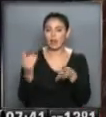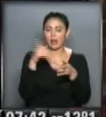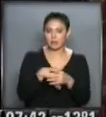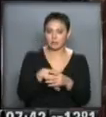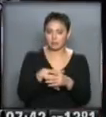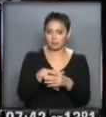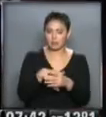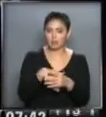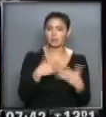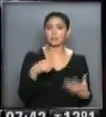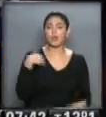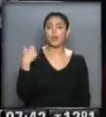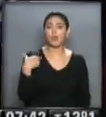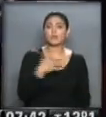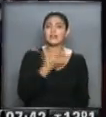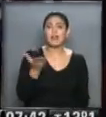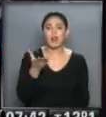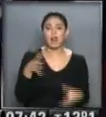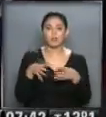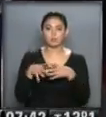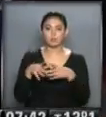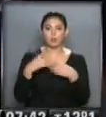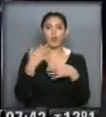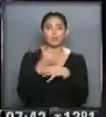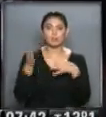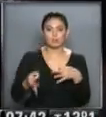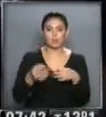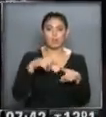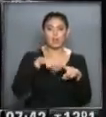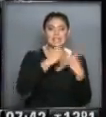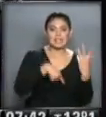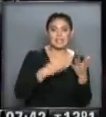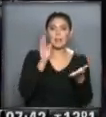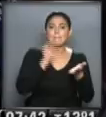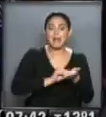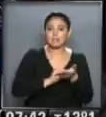ateneos. ¿Qué dice la comunidad educativa? Talleres y materias.